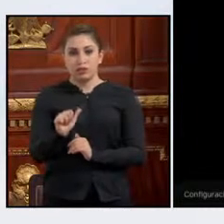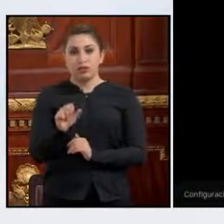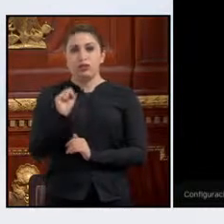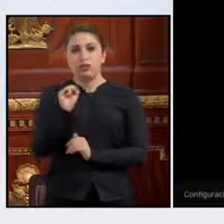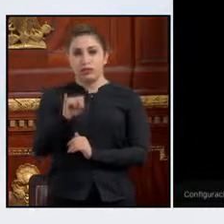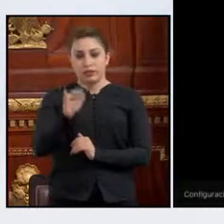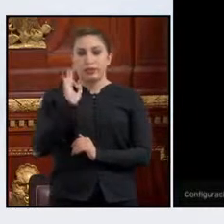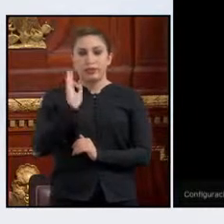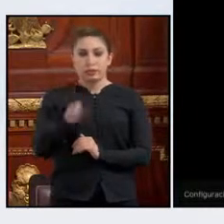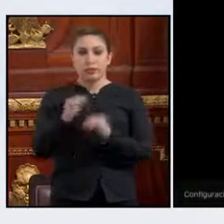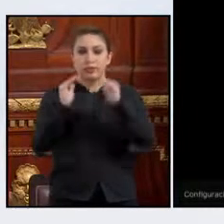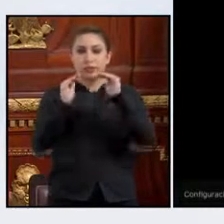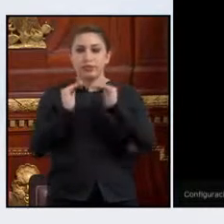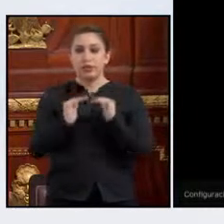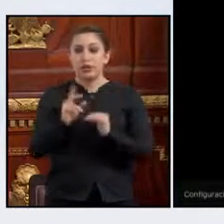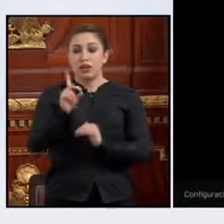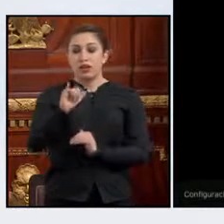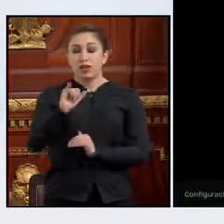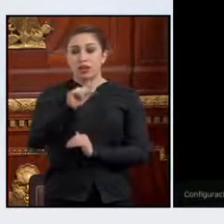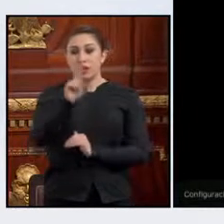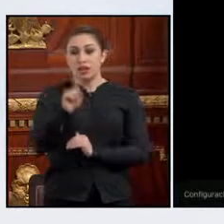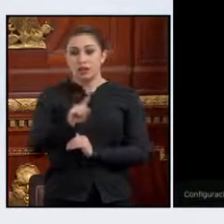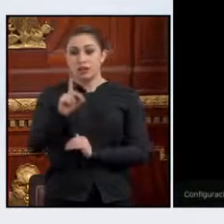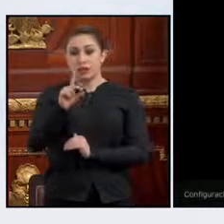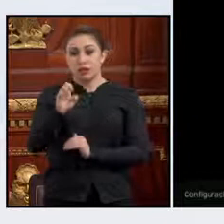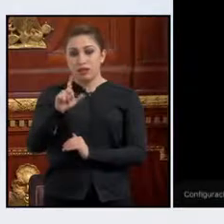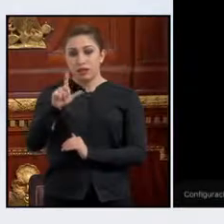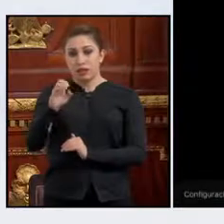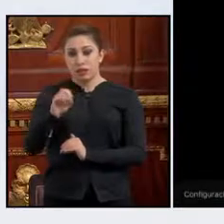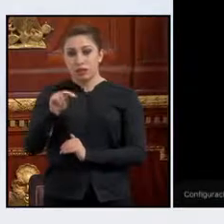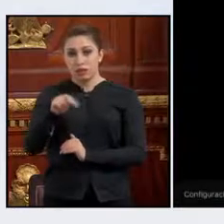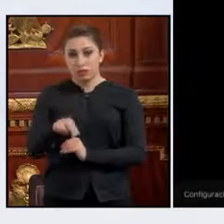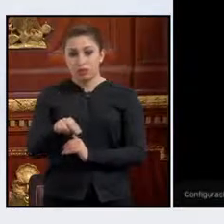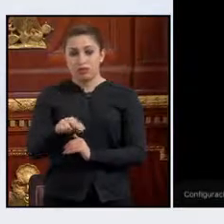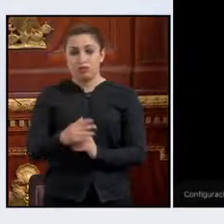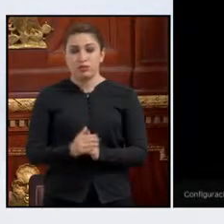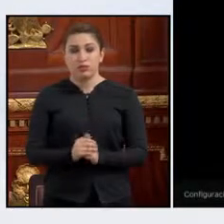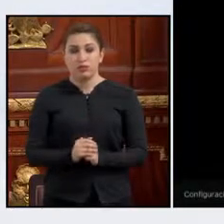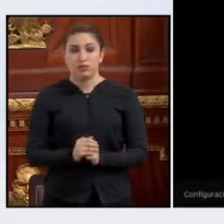favor. Rodríguez Díaz de León José Luis.